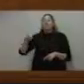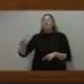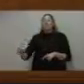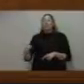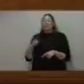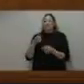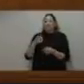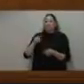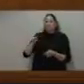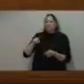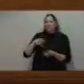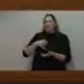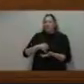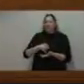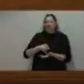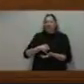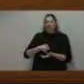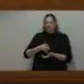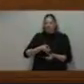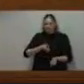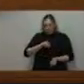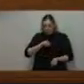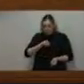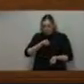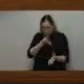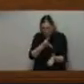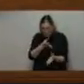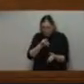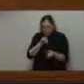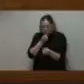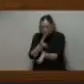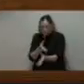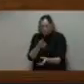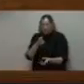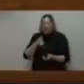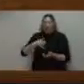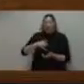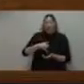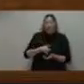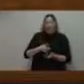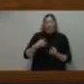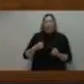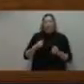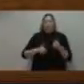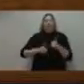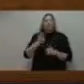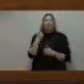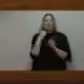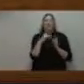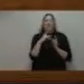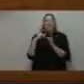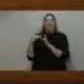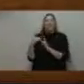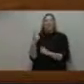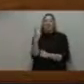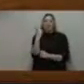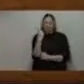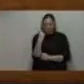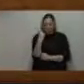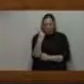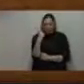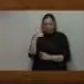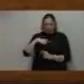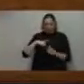carencias, lo que es su debilidad y lo que es su falta de liderazgo en Asturias. Y fíjese, hoy